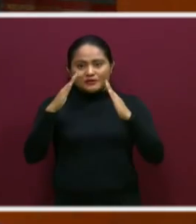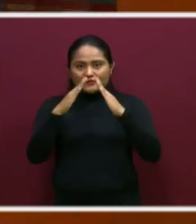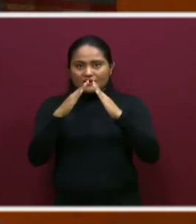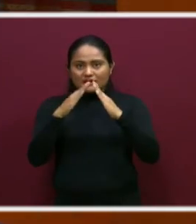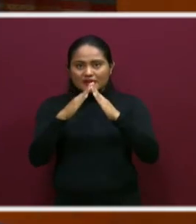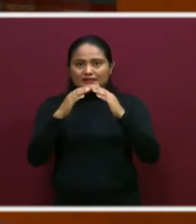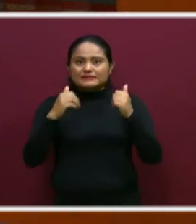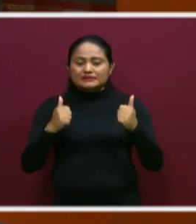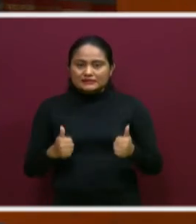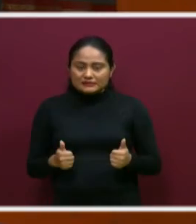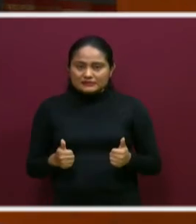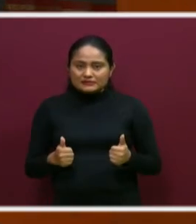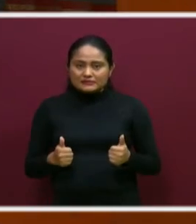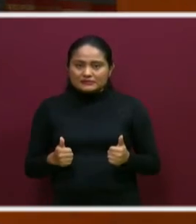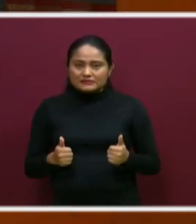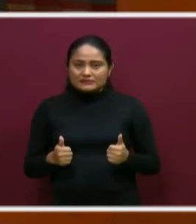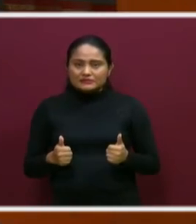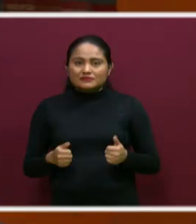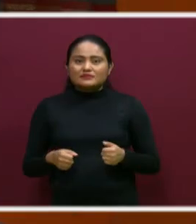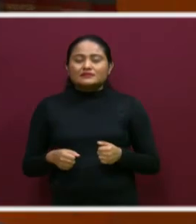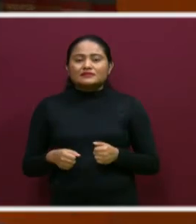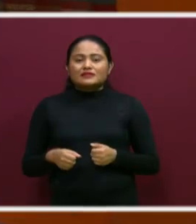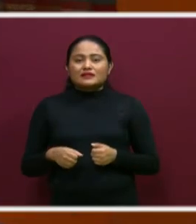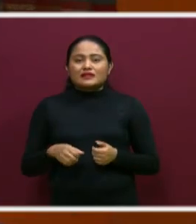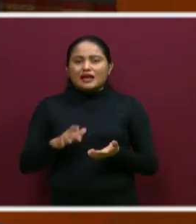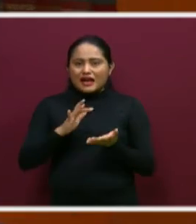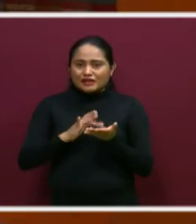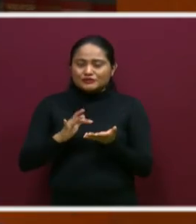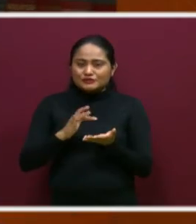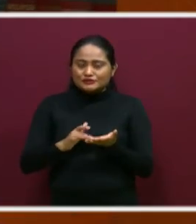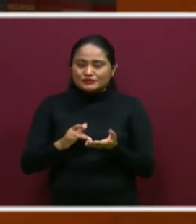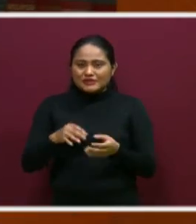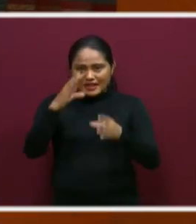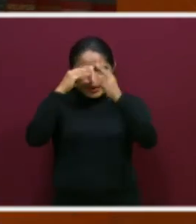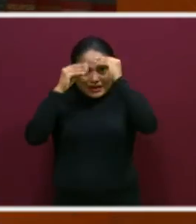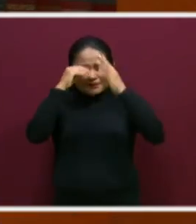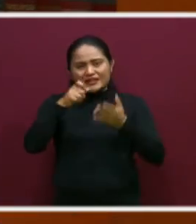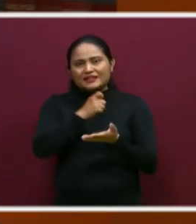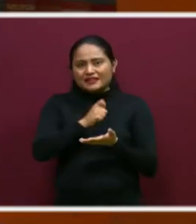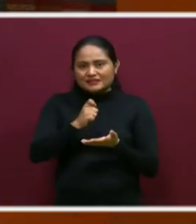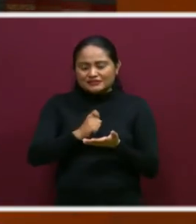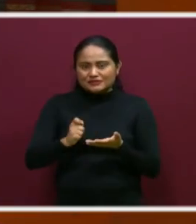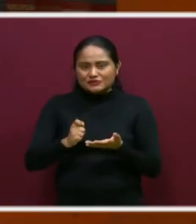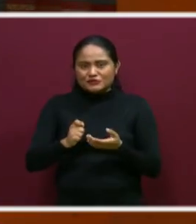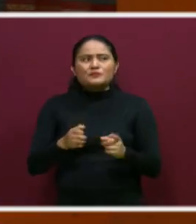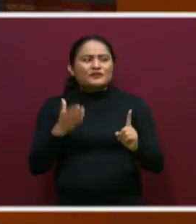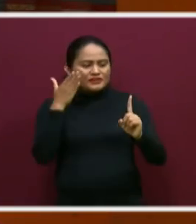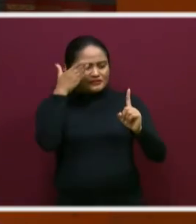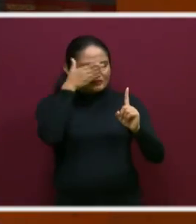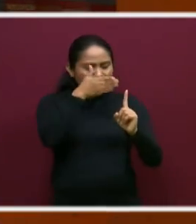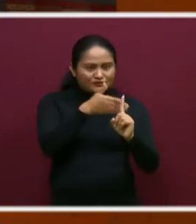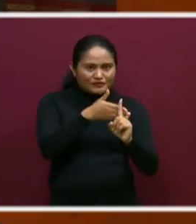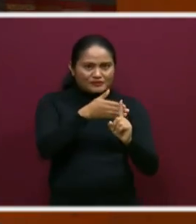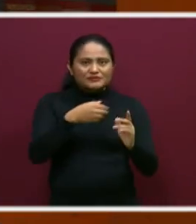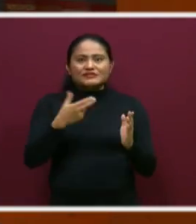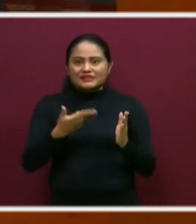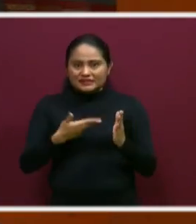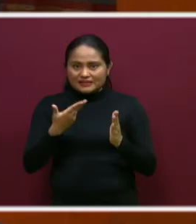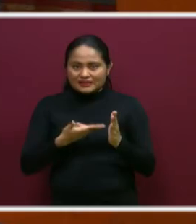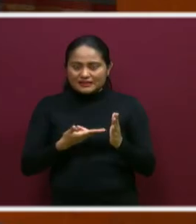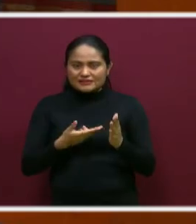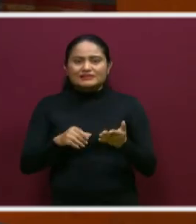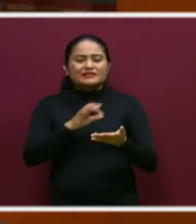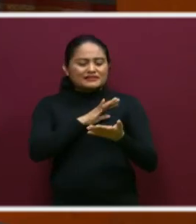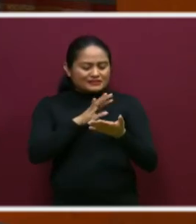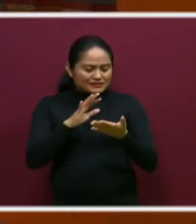distraerse de aprender escritura entonces por eso también nos enfocamos mucho en talleres de literatura que tienen un enfoque de